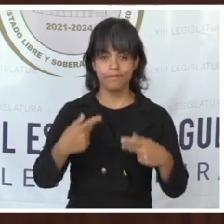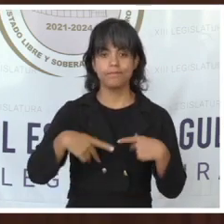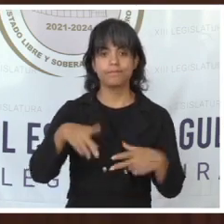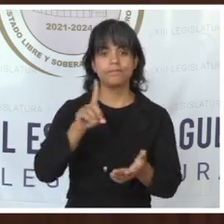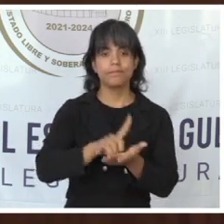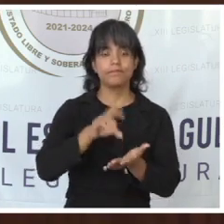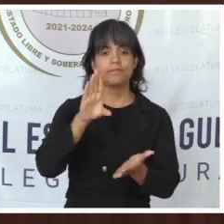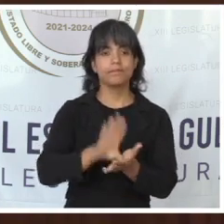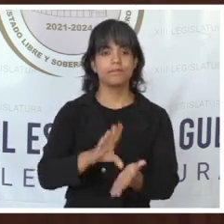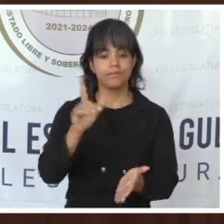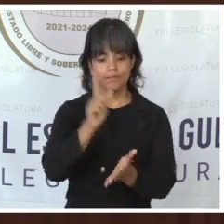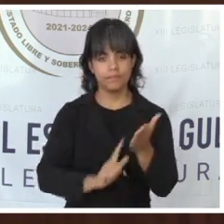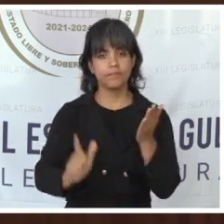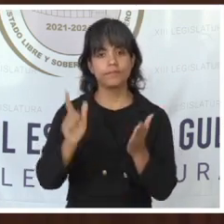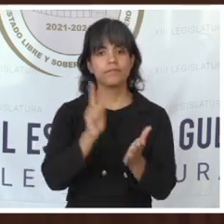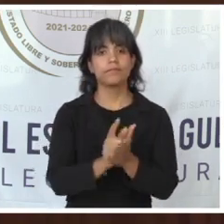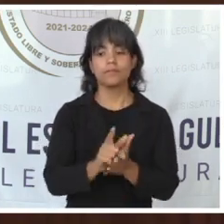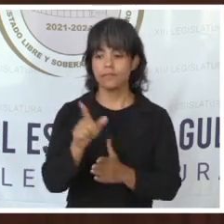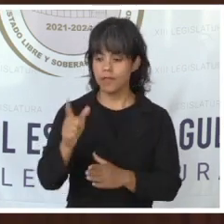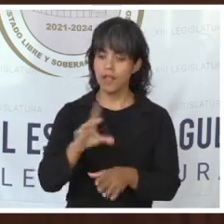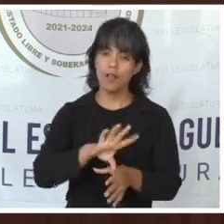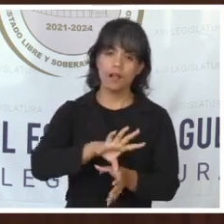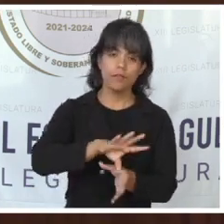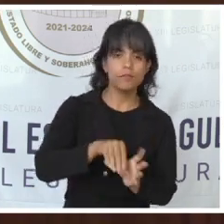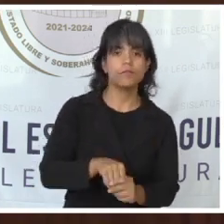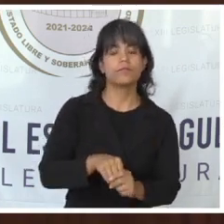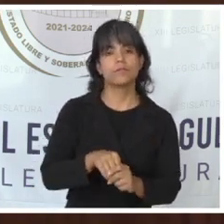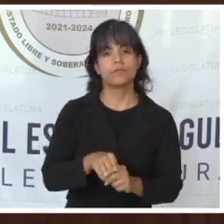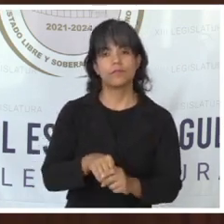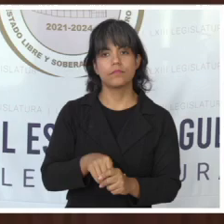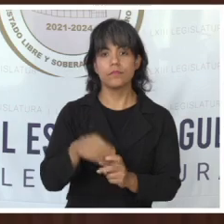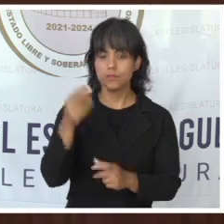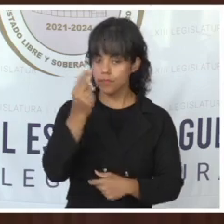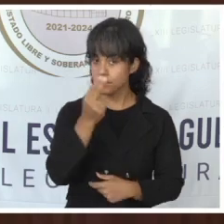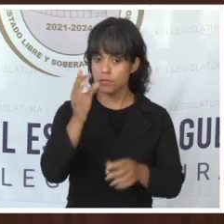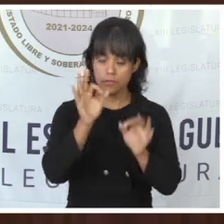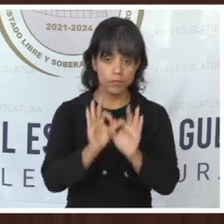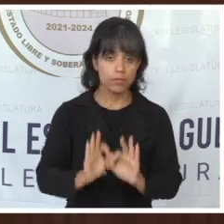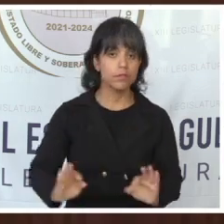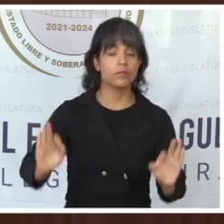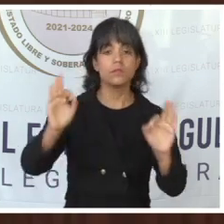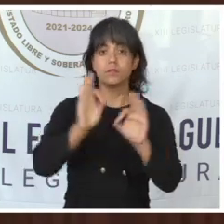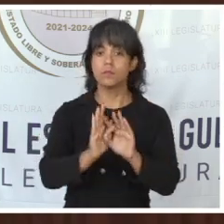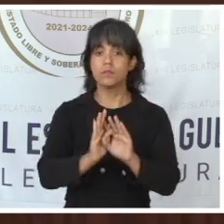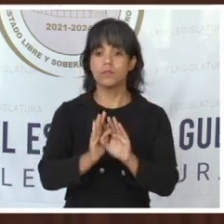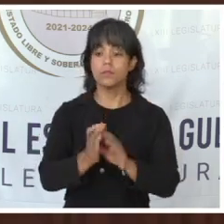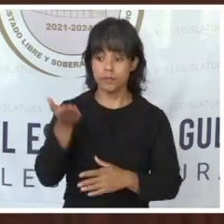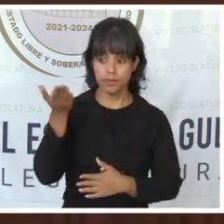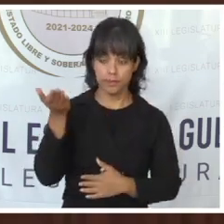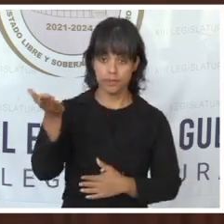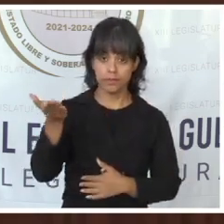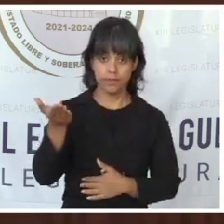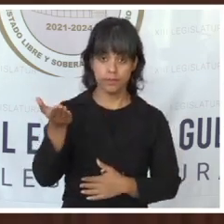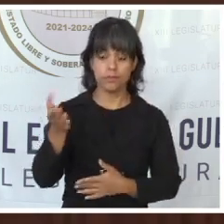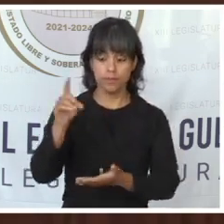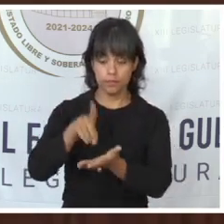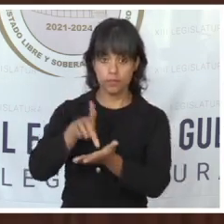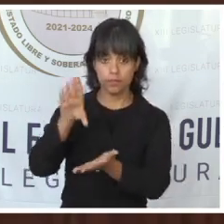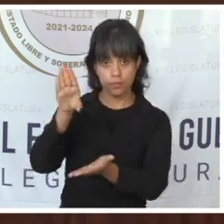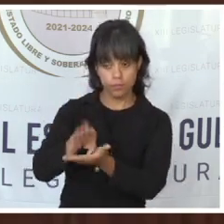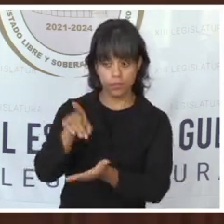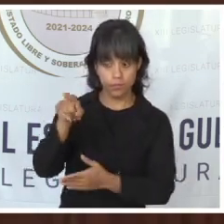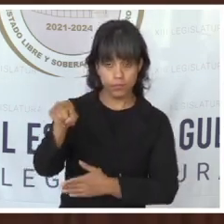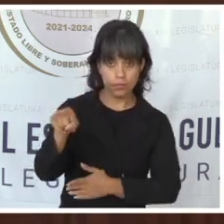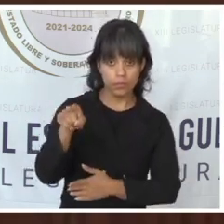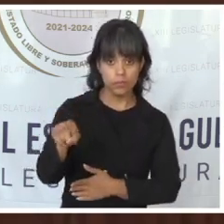queden incorporados, se les tome en cuenta. Porque solamente una persona que tiene una